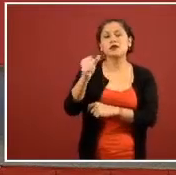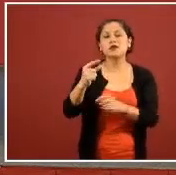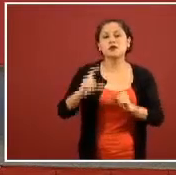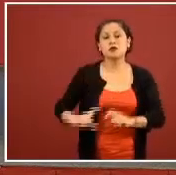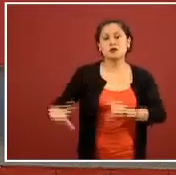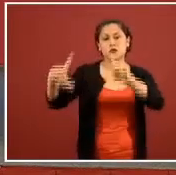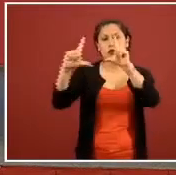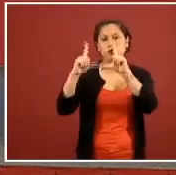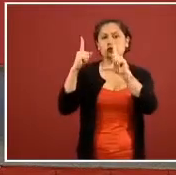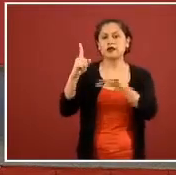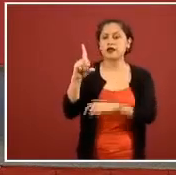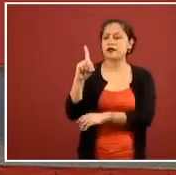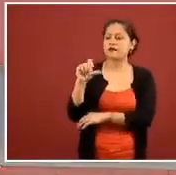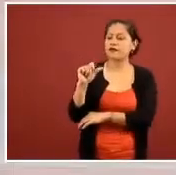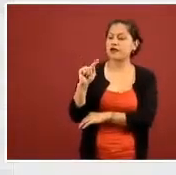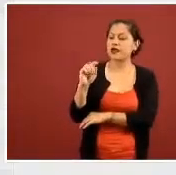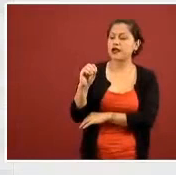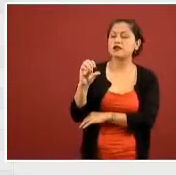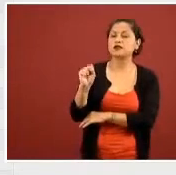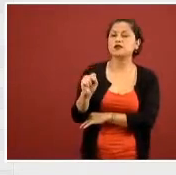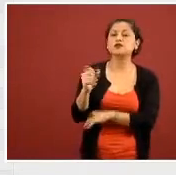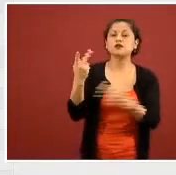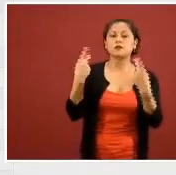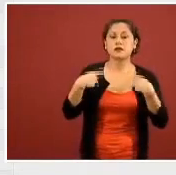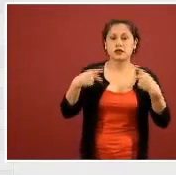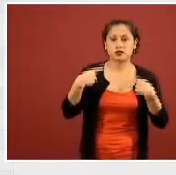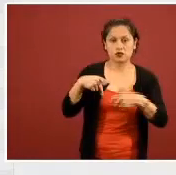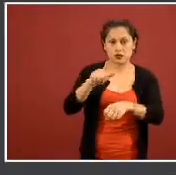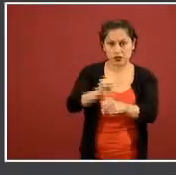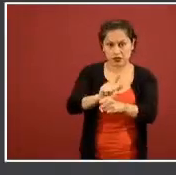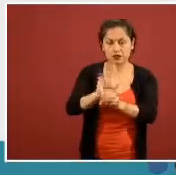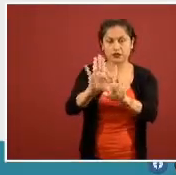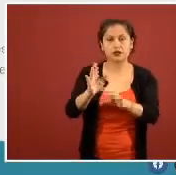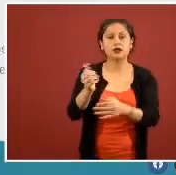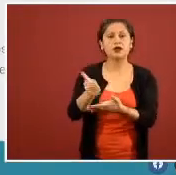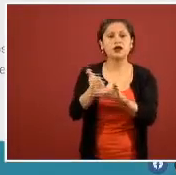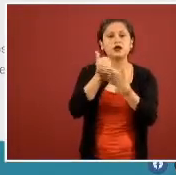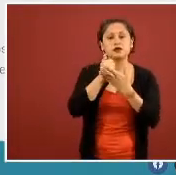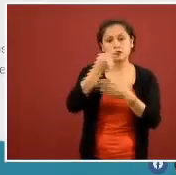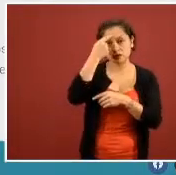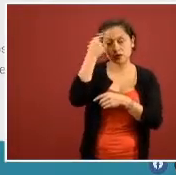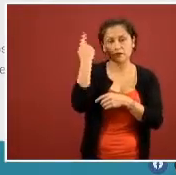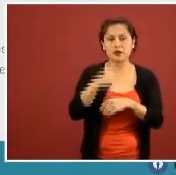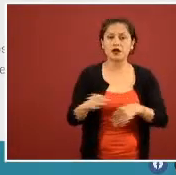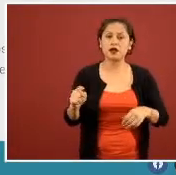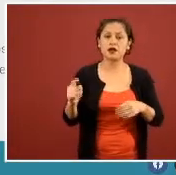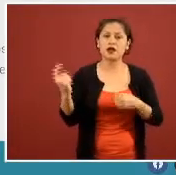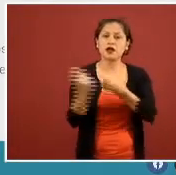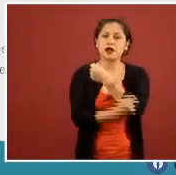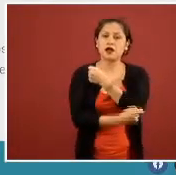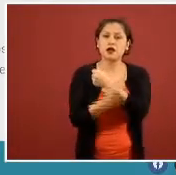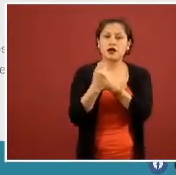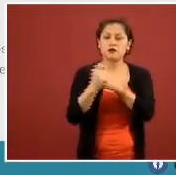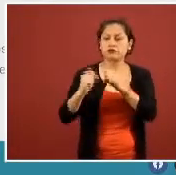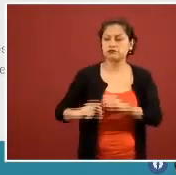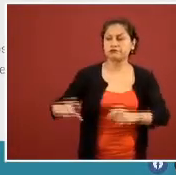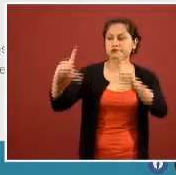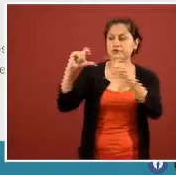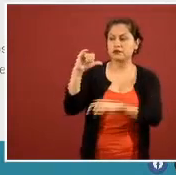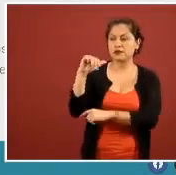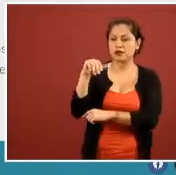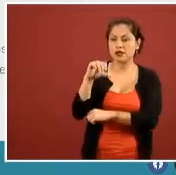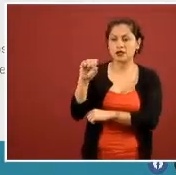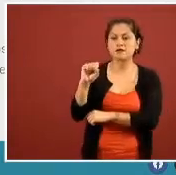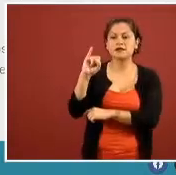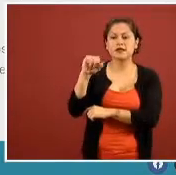nos lleva la última, al Instituto Nacional de Acceso a la Información.